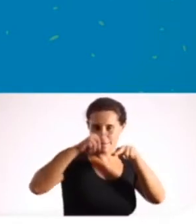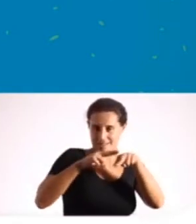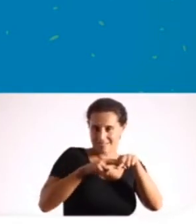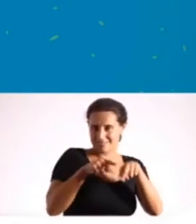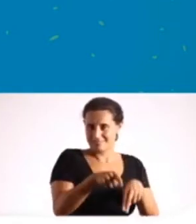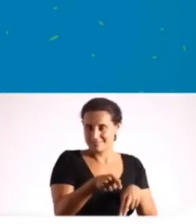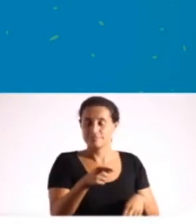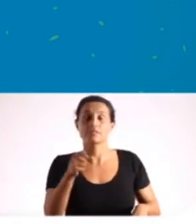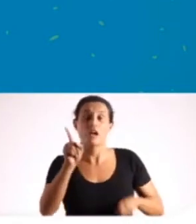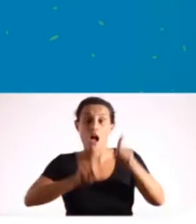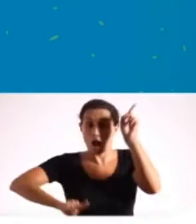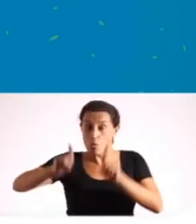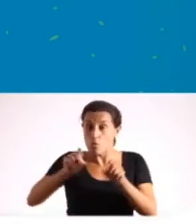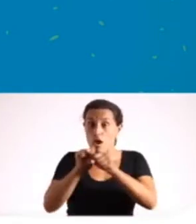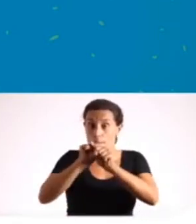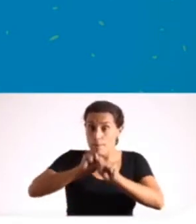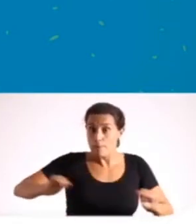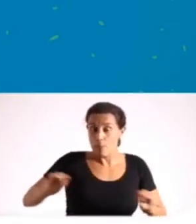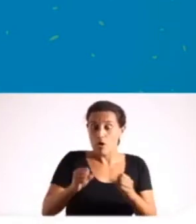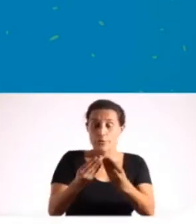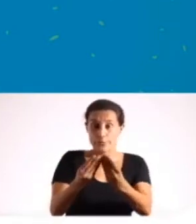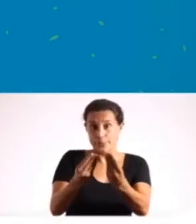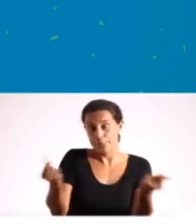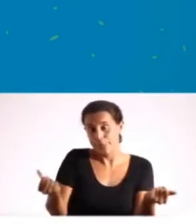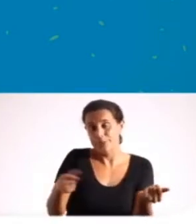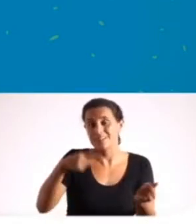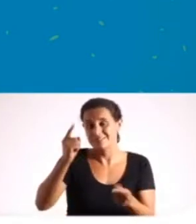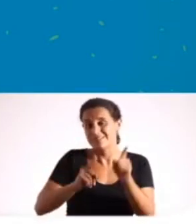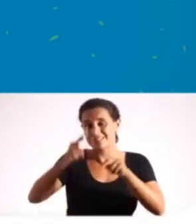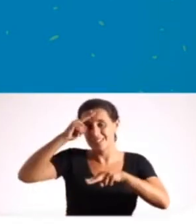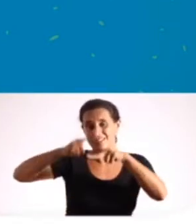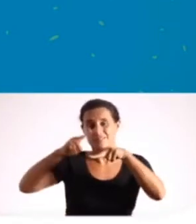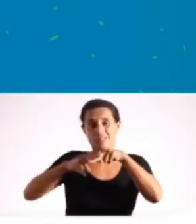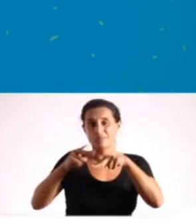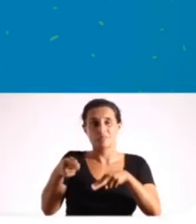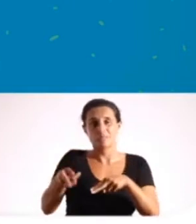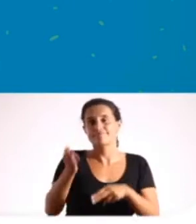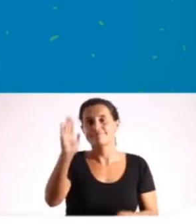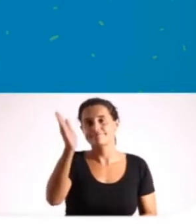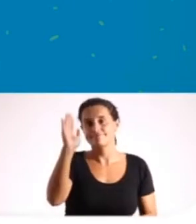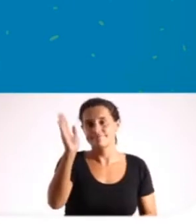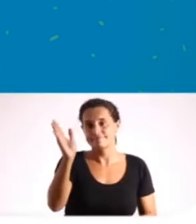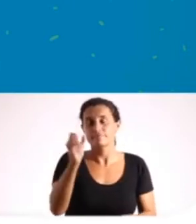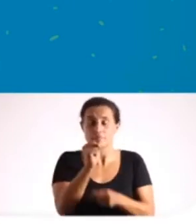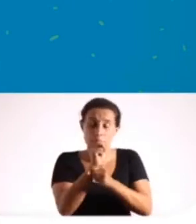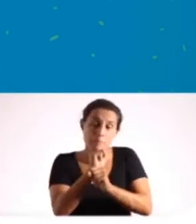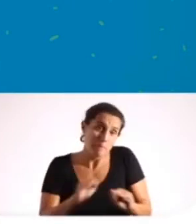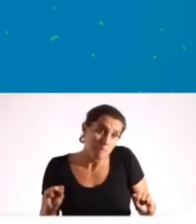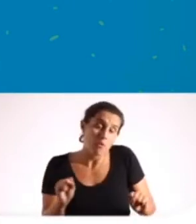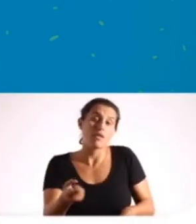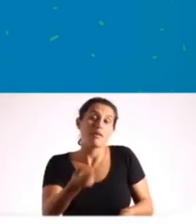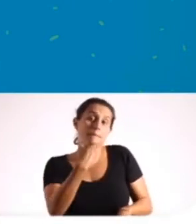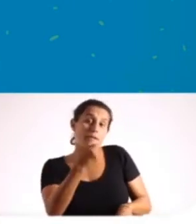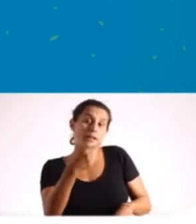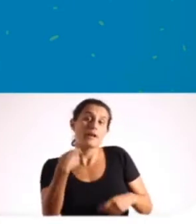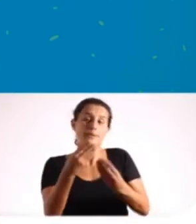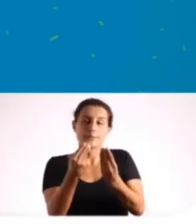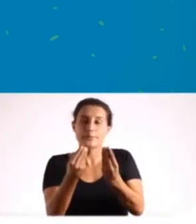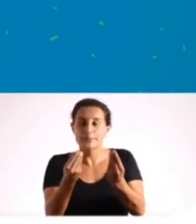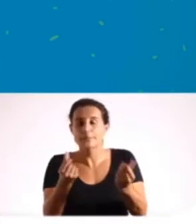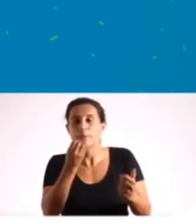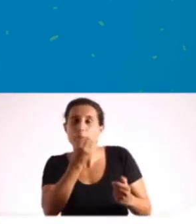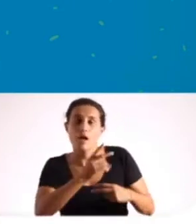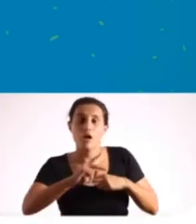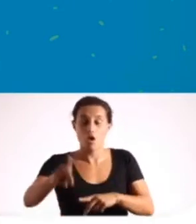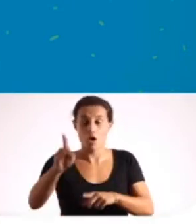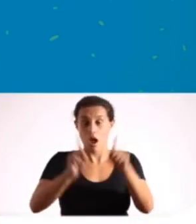ITS pueden ser curadas, mientras que otras no, pero los síntomas pueden ser reducidos con medicamentos. Algunas ITS, si no son tratadas